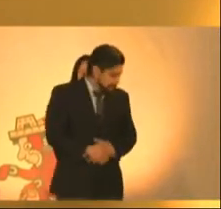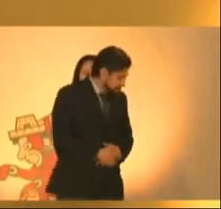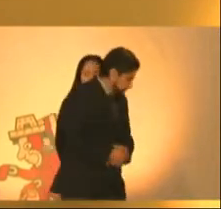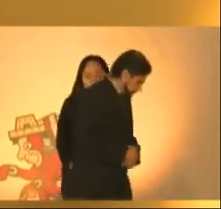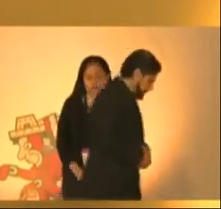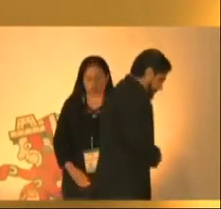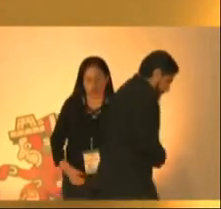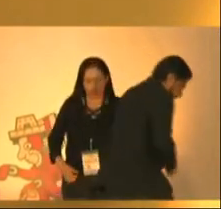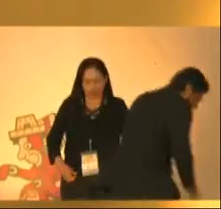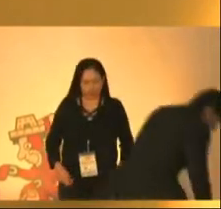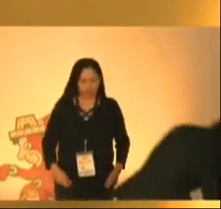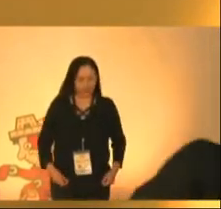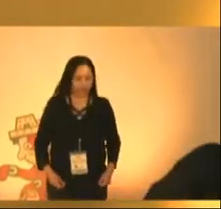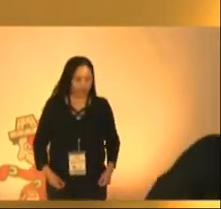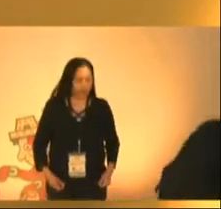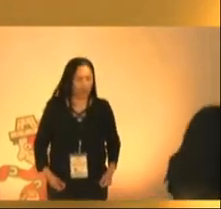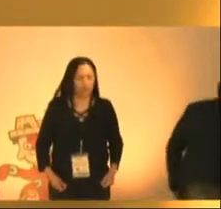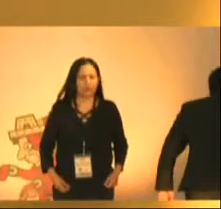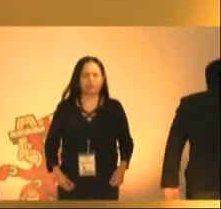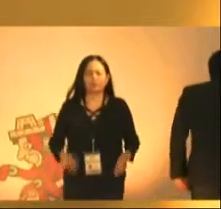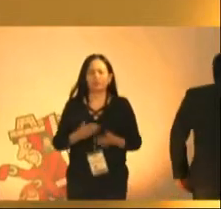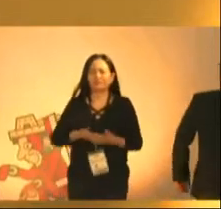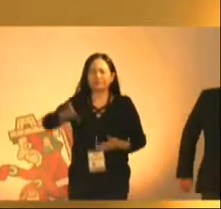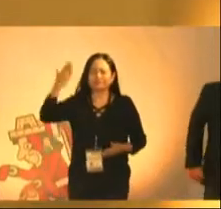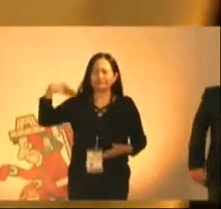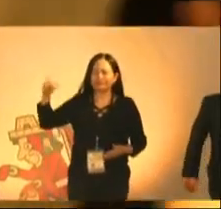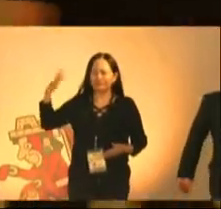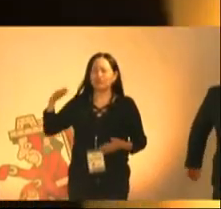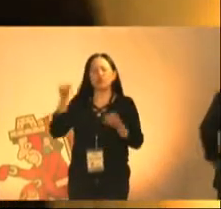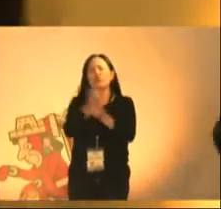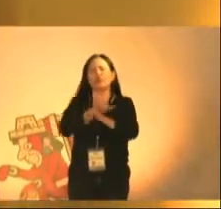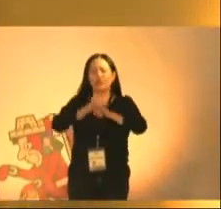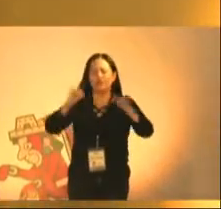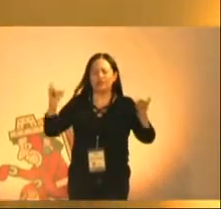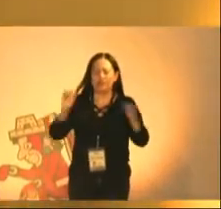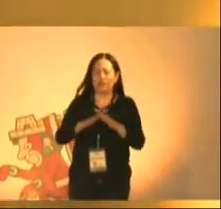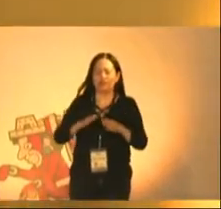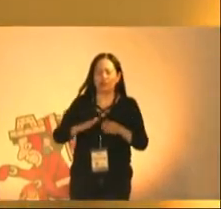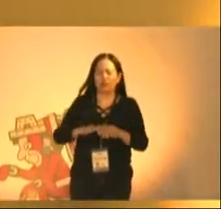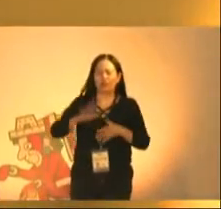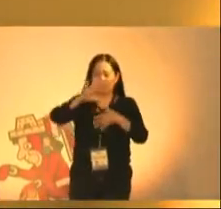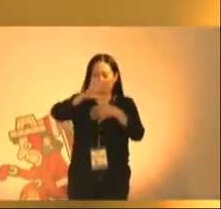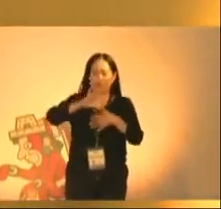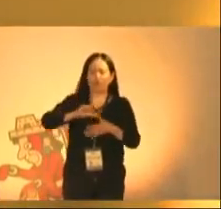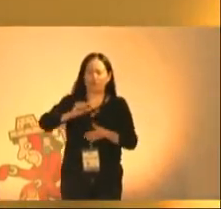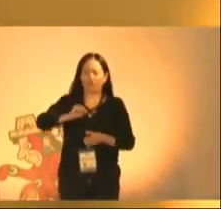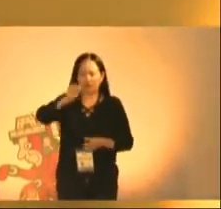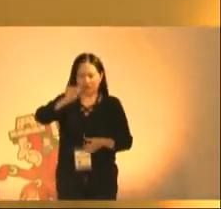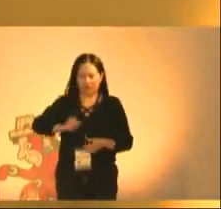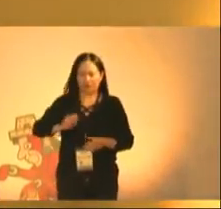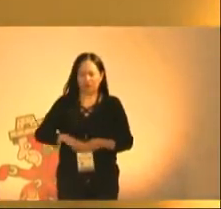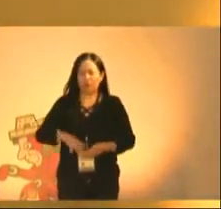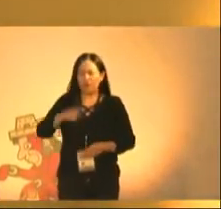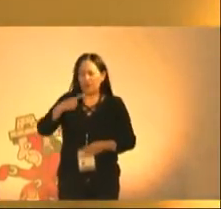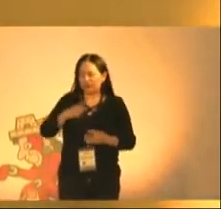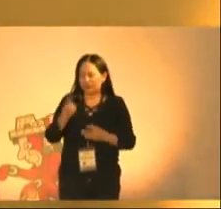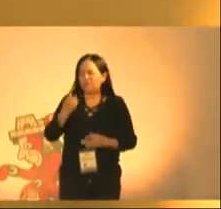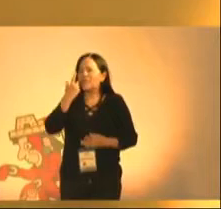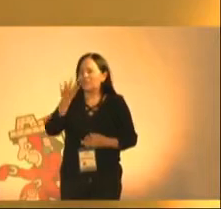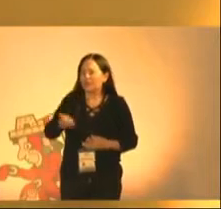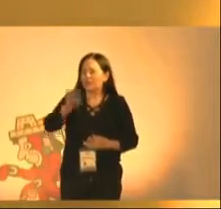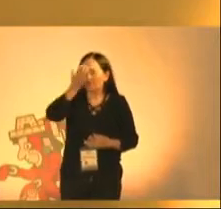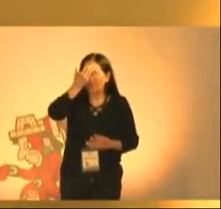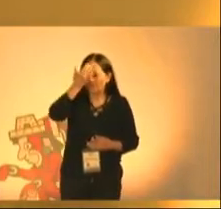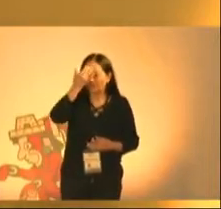en los últimos eslabones de la independencia' américa del sur que queremos y necesitamos conocer para igualarnos para